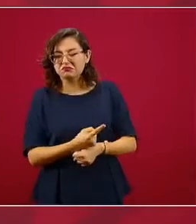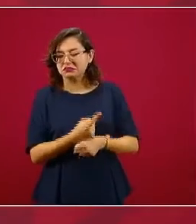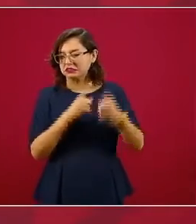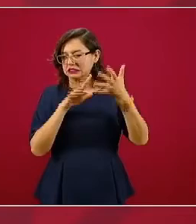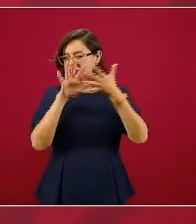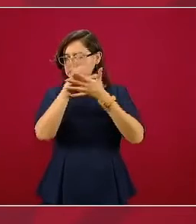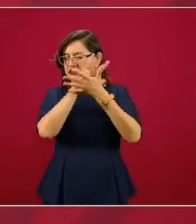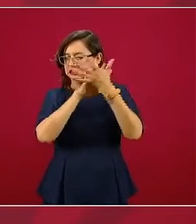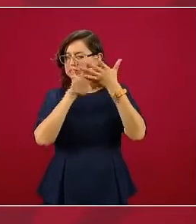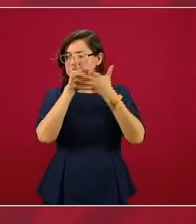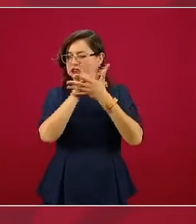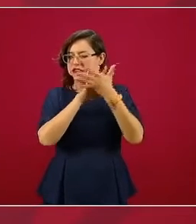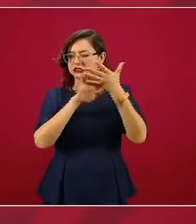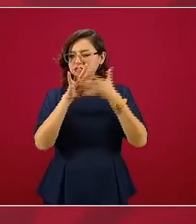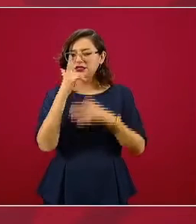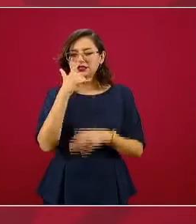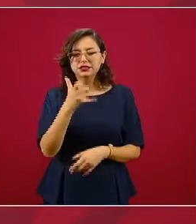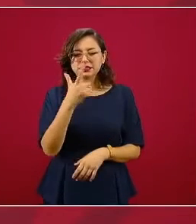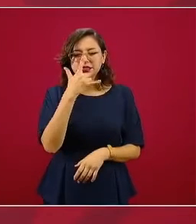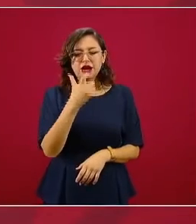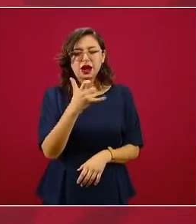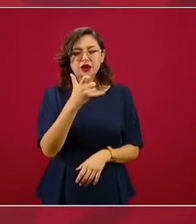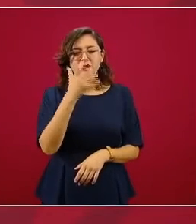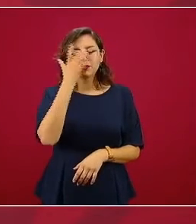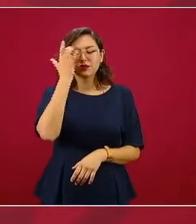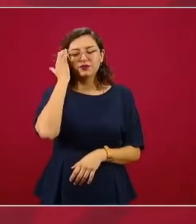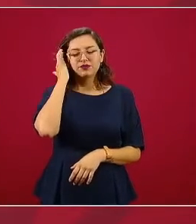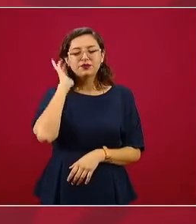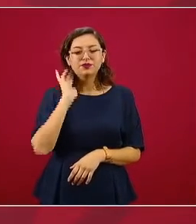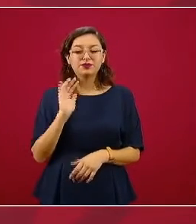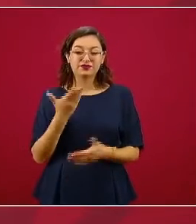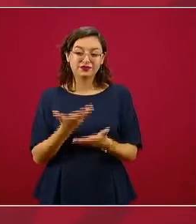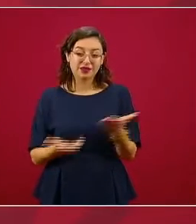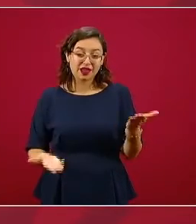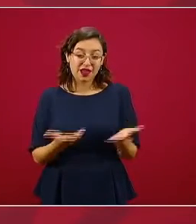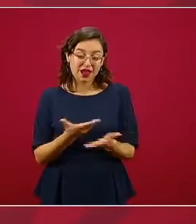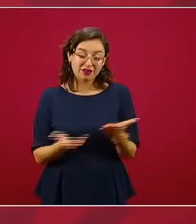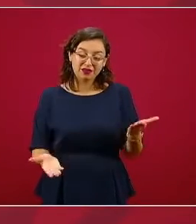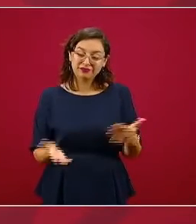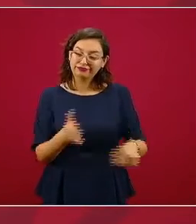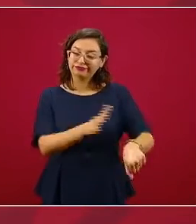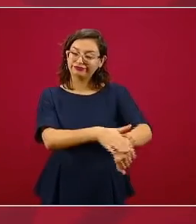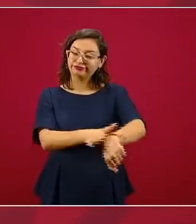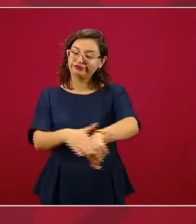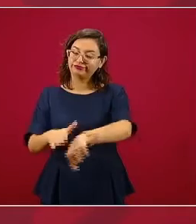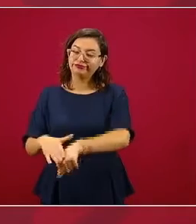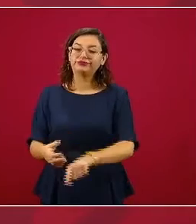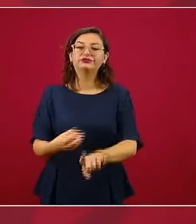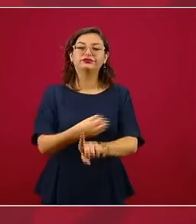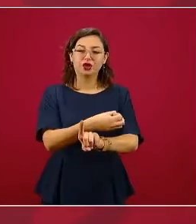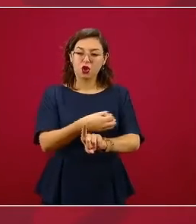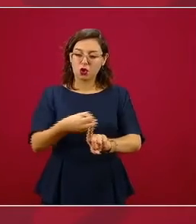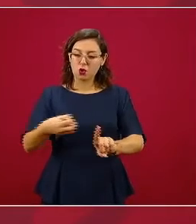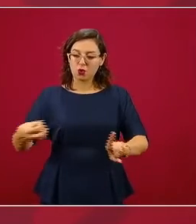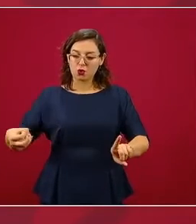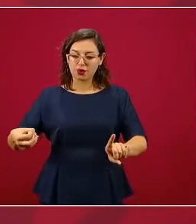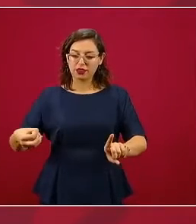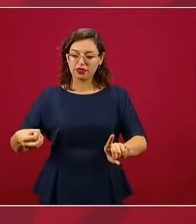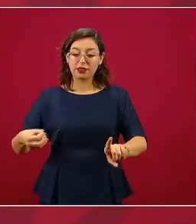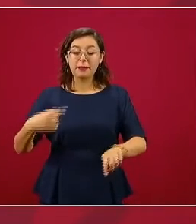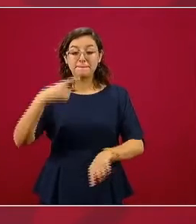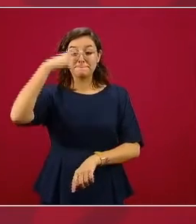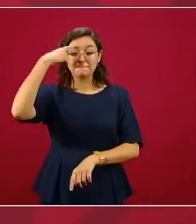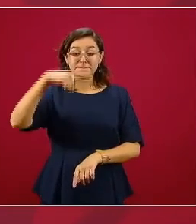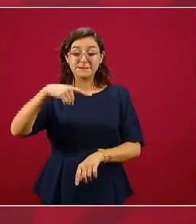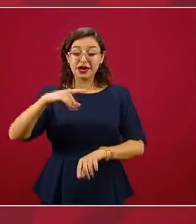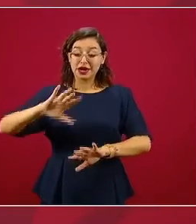Entonces ahora se está poniendo orden para que el presupuesto,